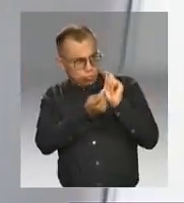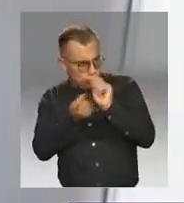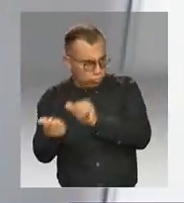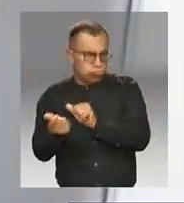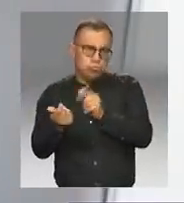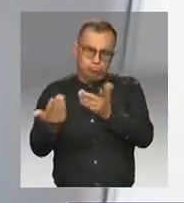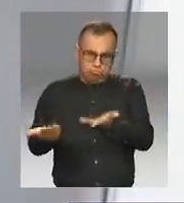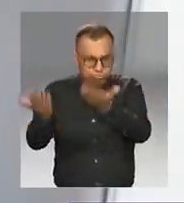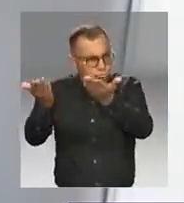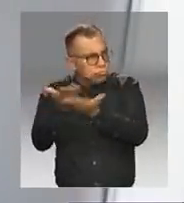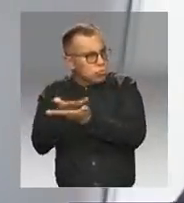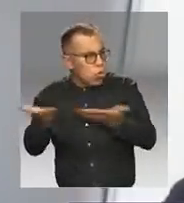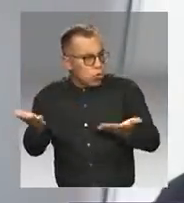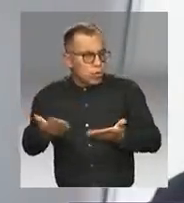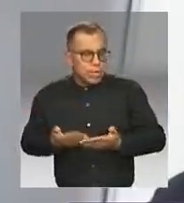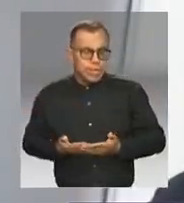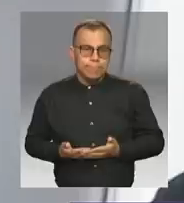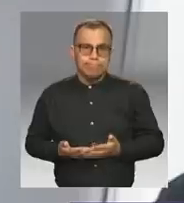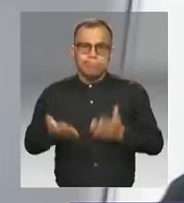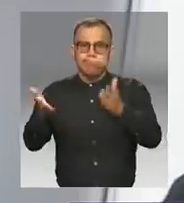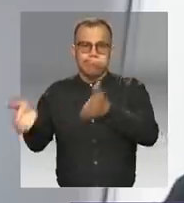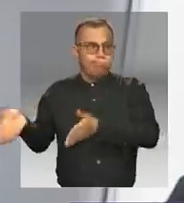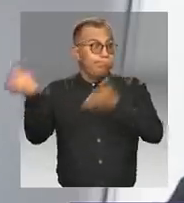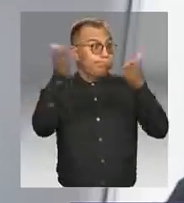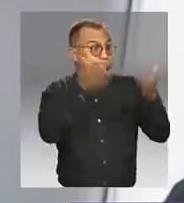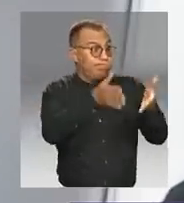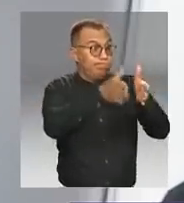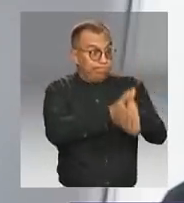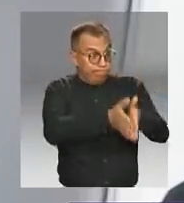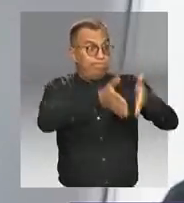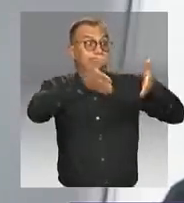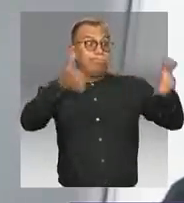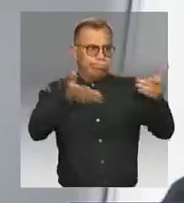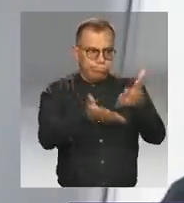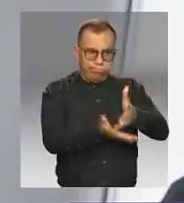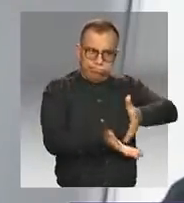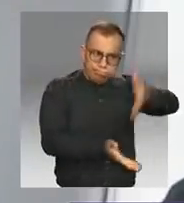irrisorios y para los grandes capitales